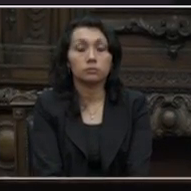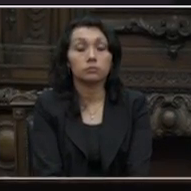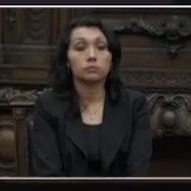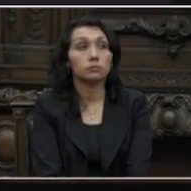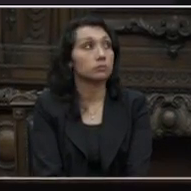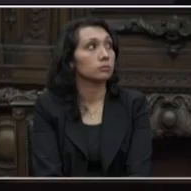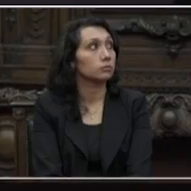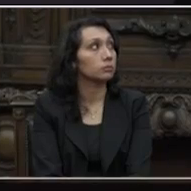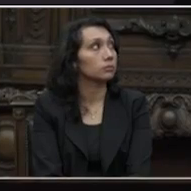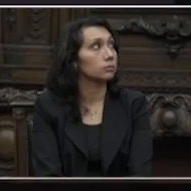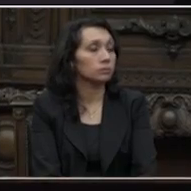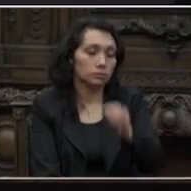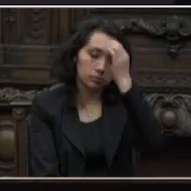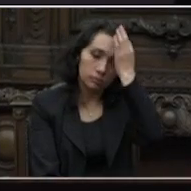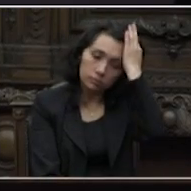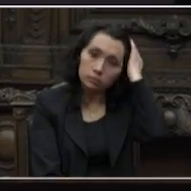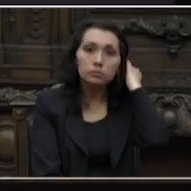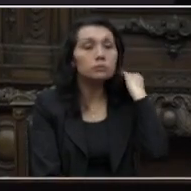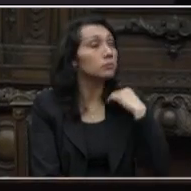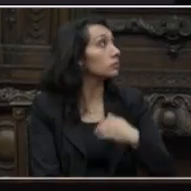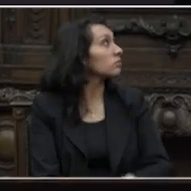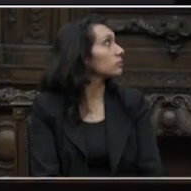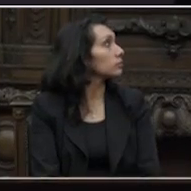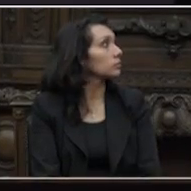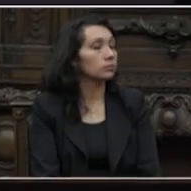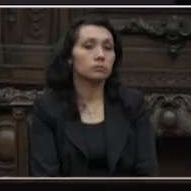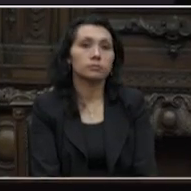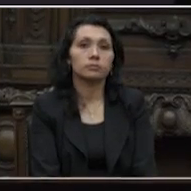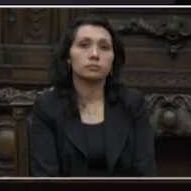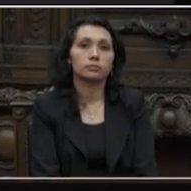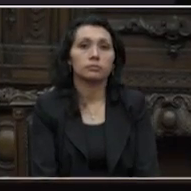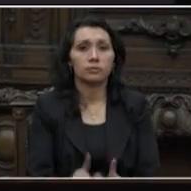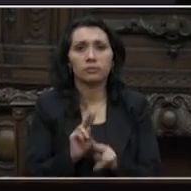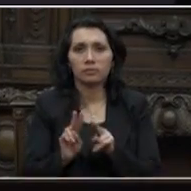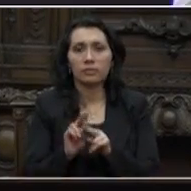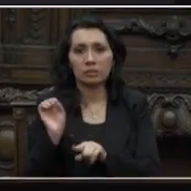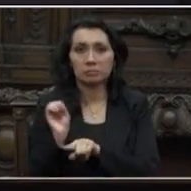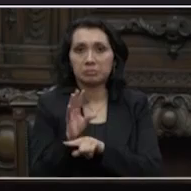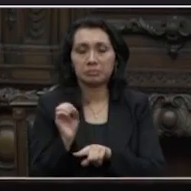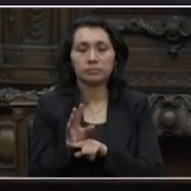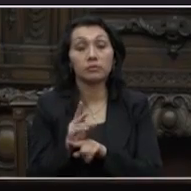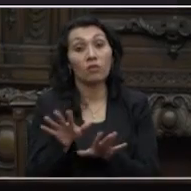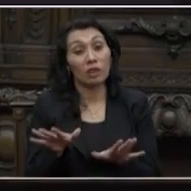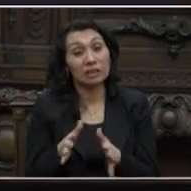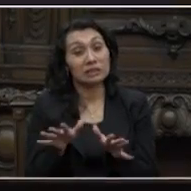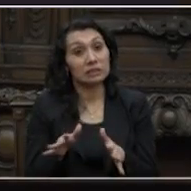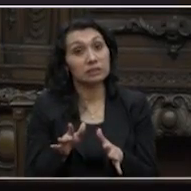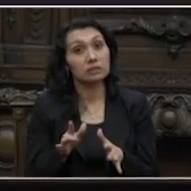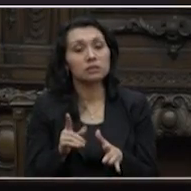Mientras llego a dominar esto, para arriba, para abajo, para arriba. Ok. Okay. Voy a intentar